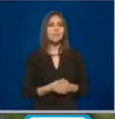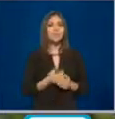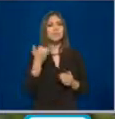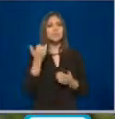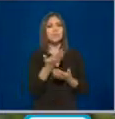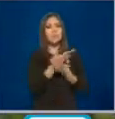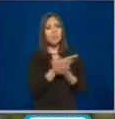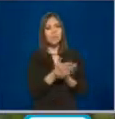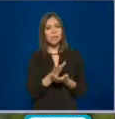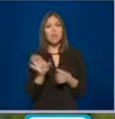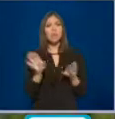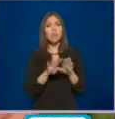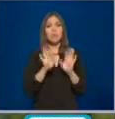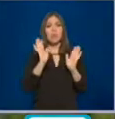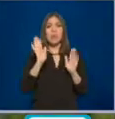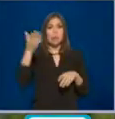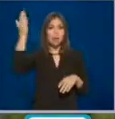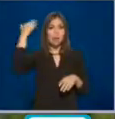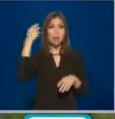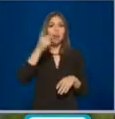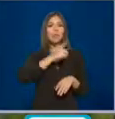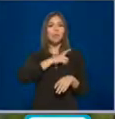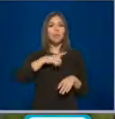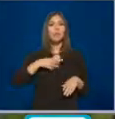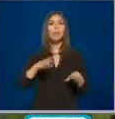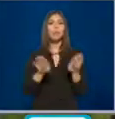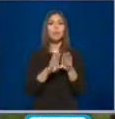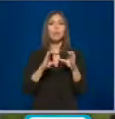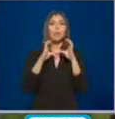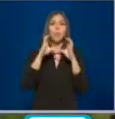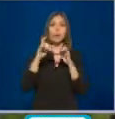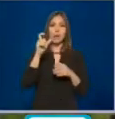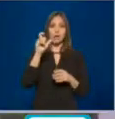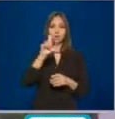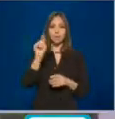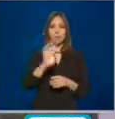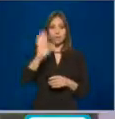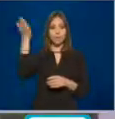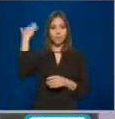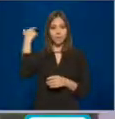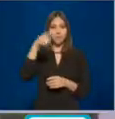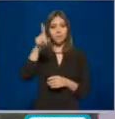cabello ya que ha sido procesado con uno de estos maravillosos Mira, tintes? yo recomiendo,